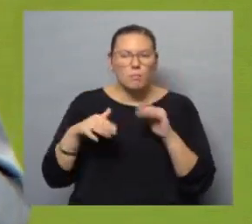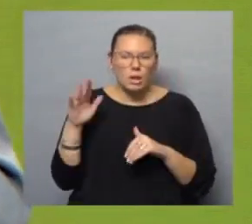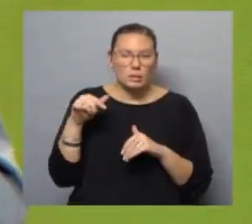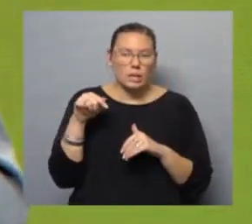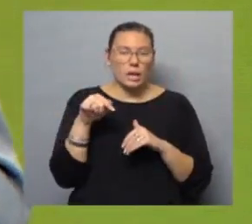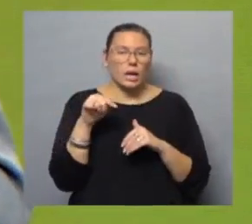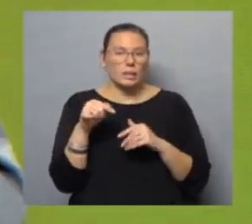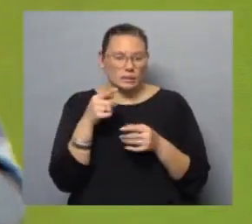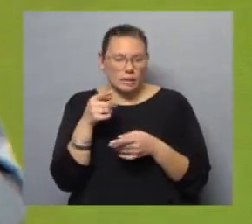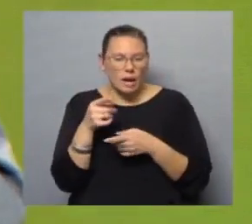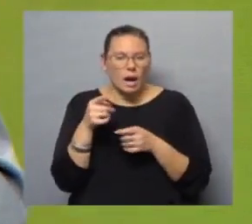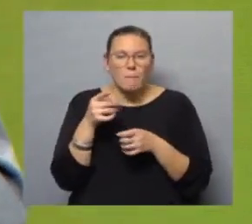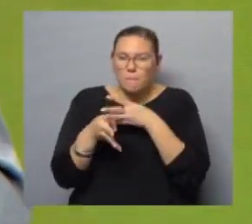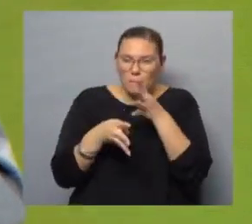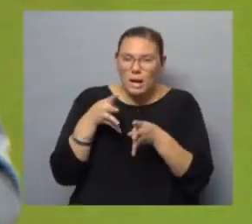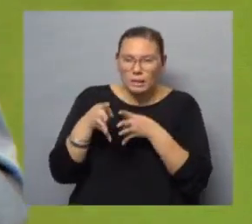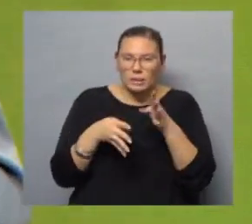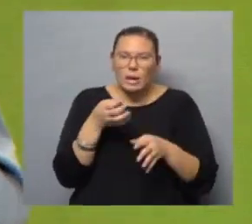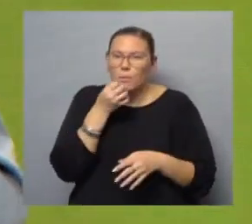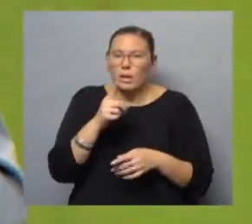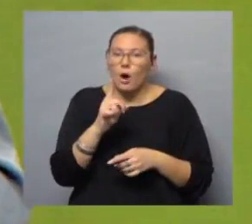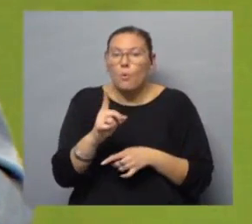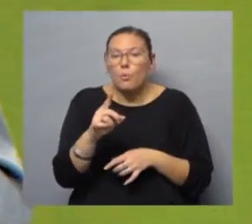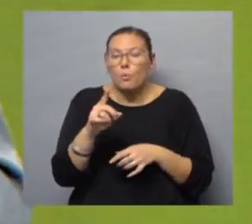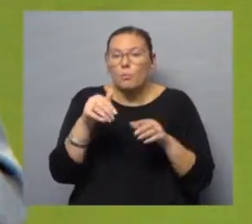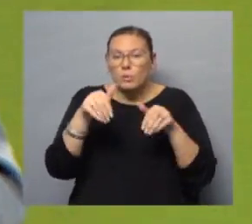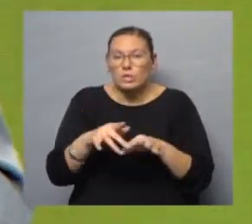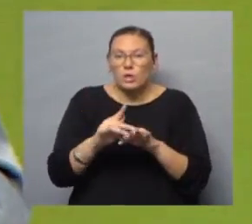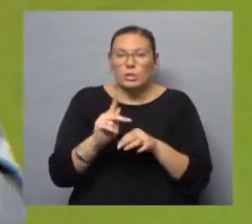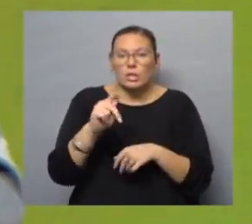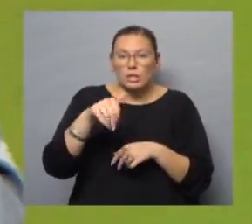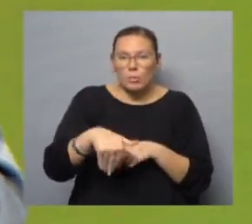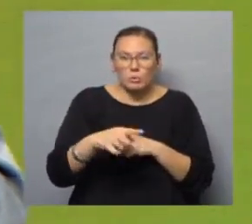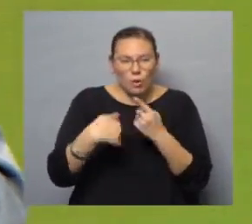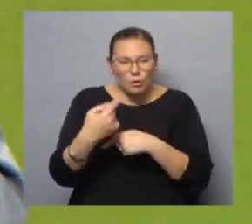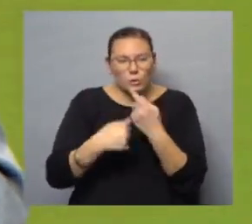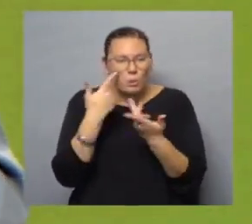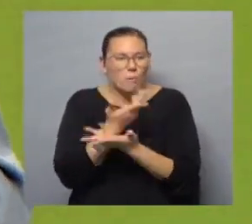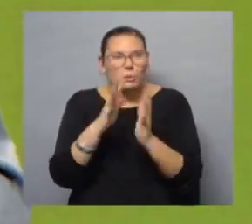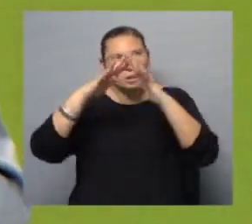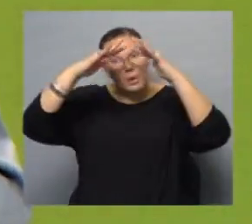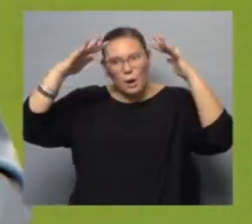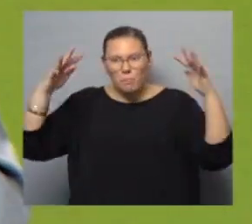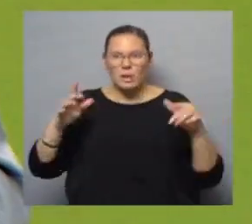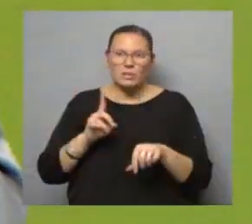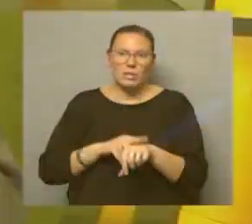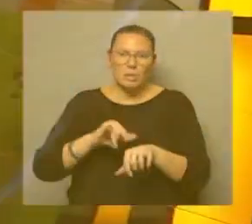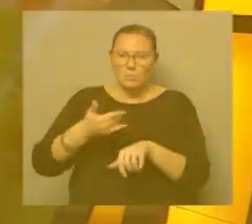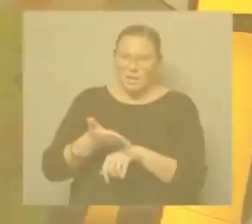esta maquinaria prodigiosa que a 1 millón de kilómetros de la Tierra nos está mostrando el espacio y también el tiempo que ya